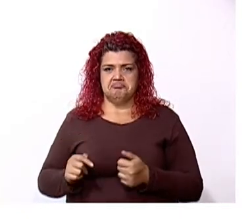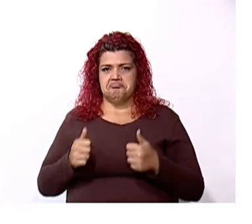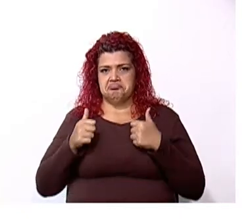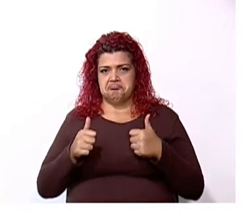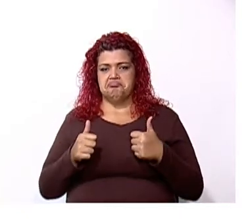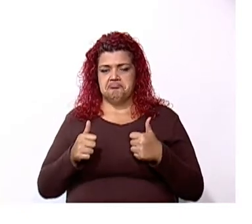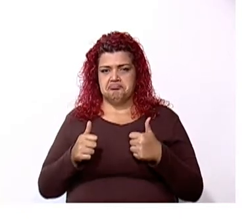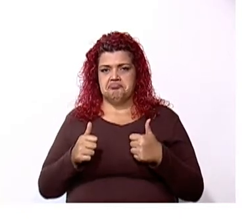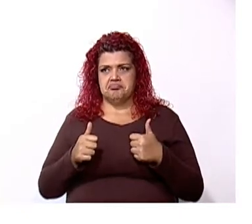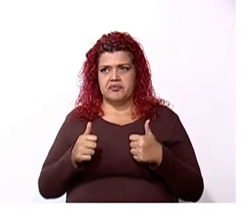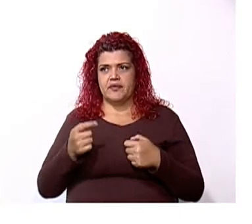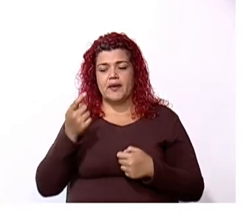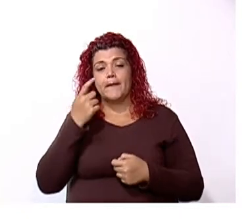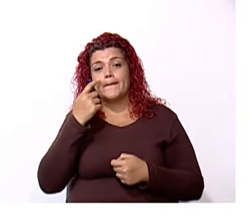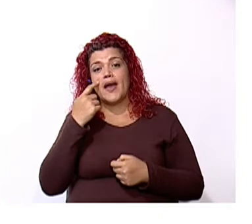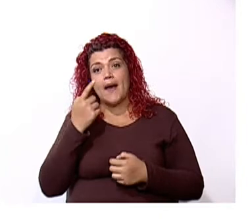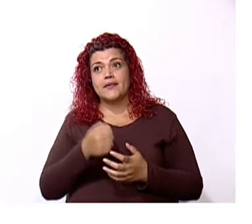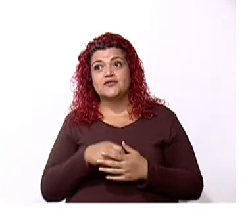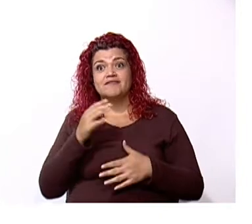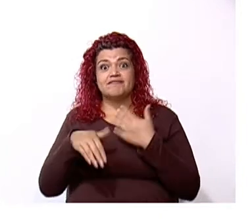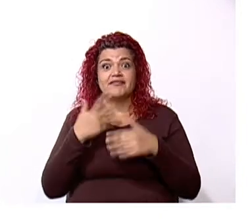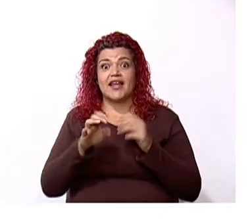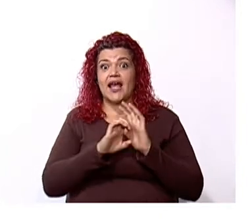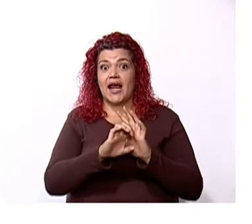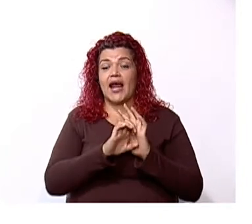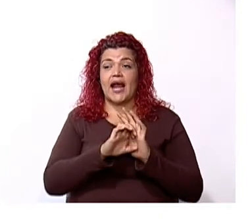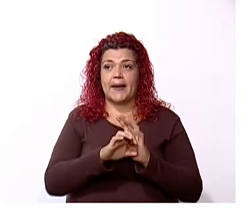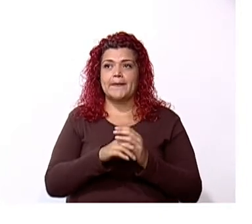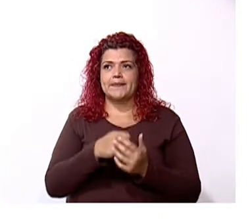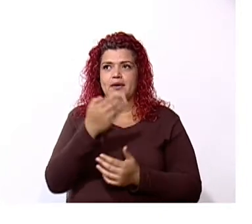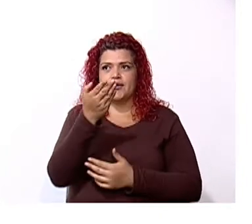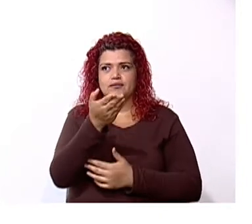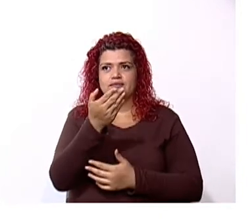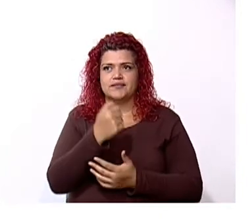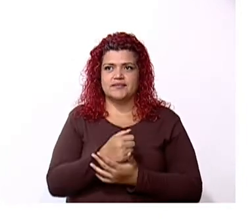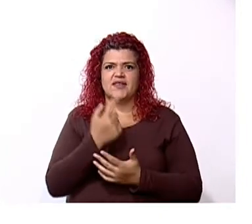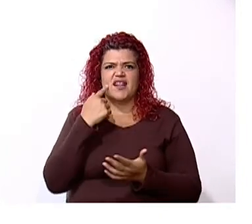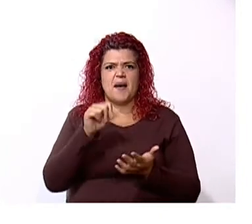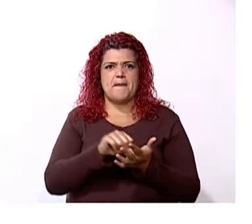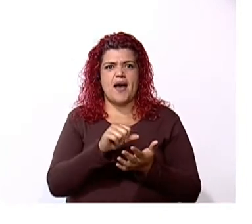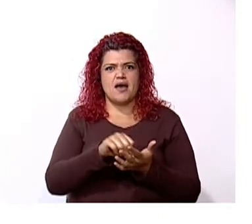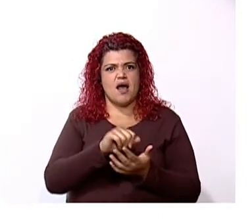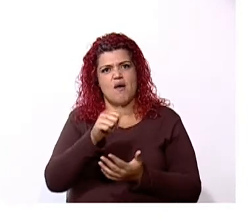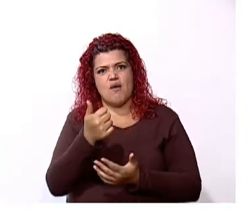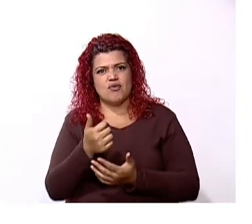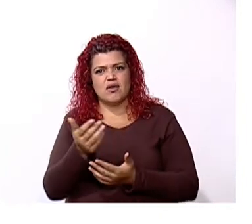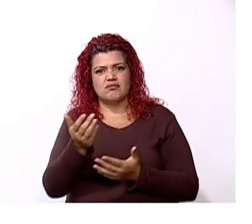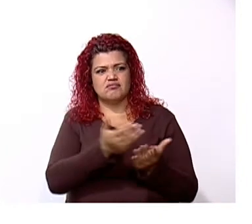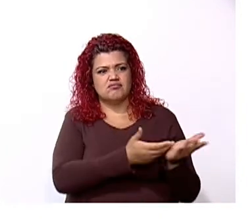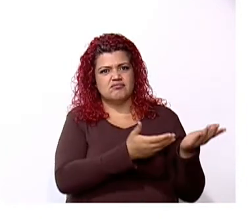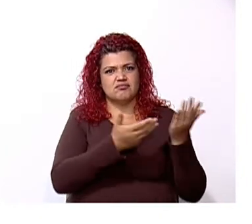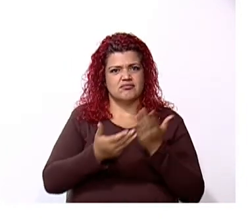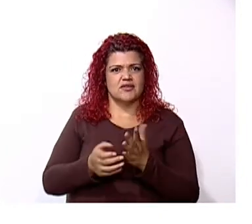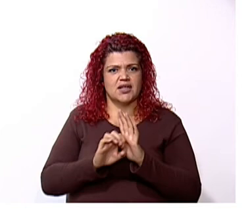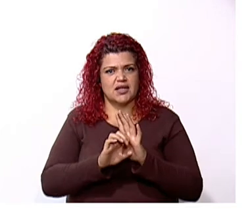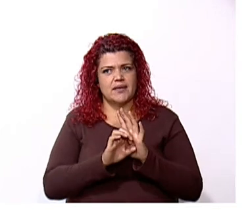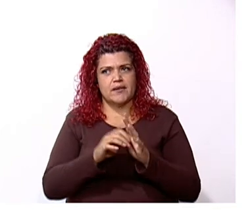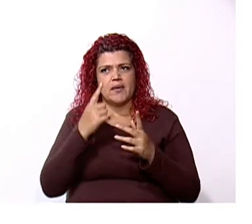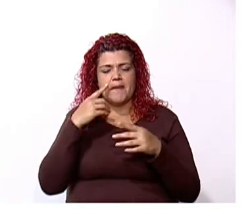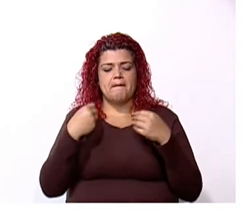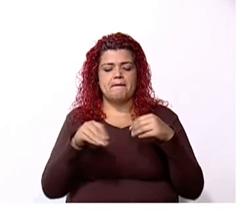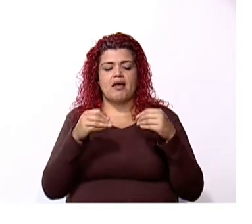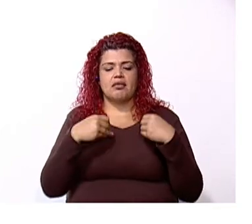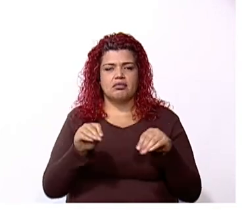excelente. Veamos el siguiente ejemplo que traje de esa página, de otra página digital con la venta de